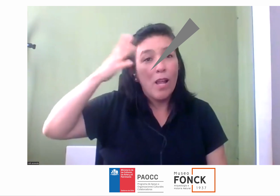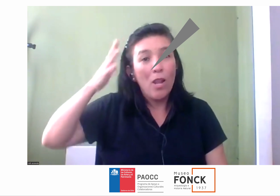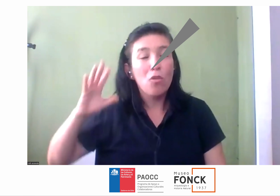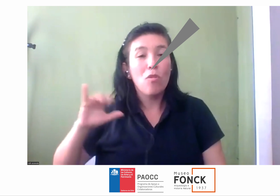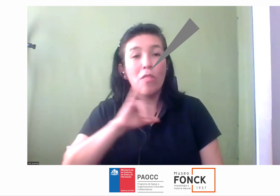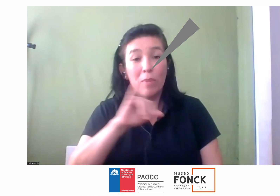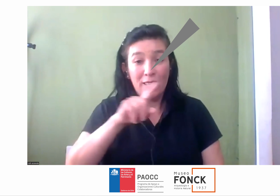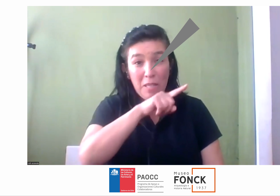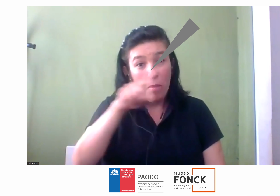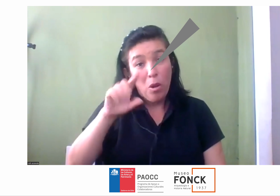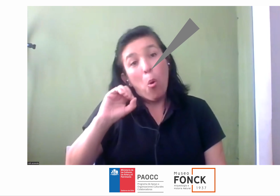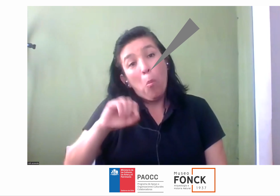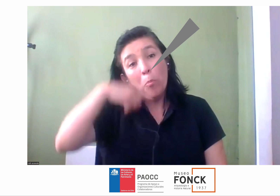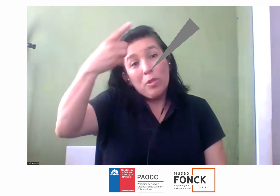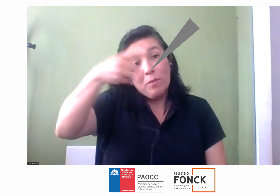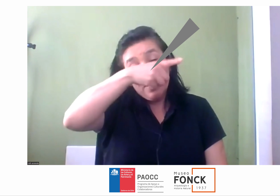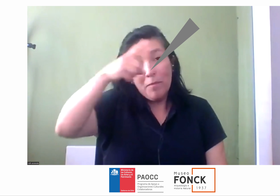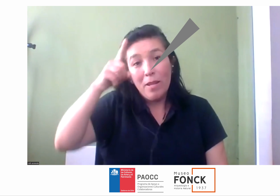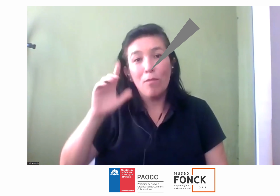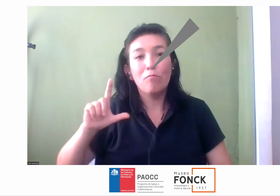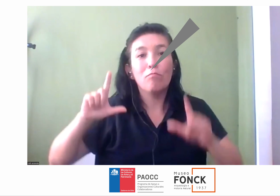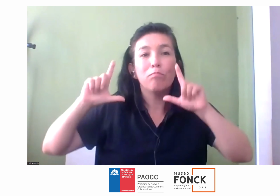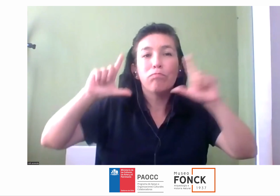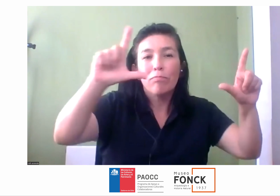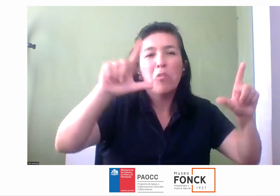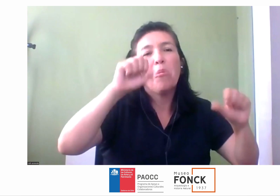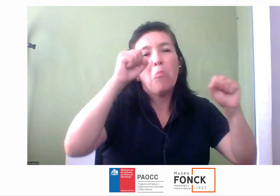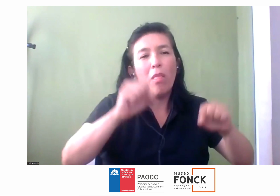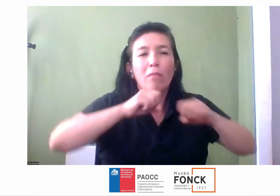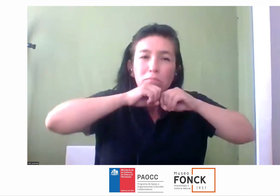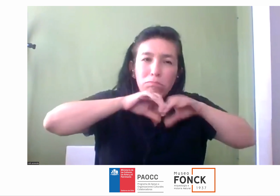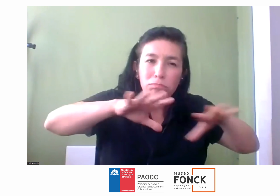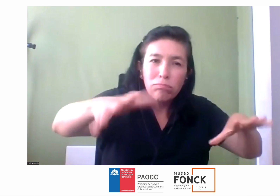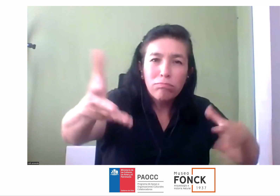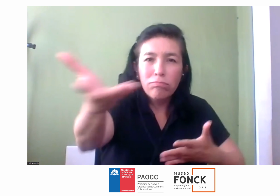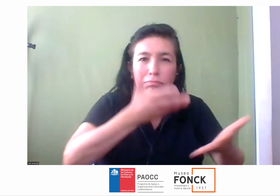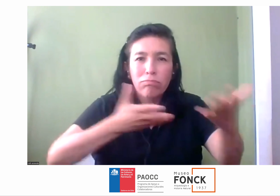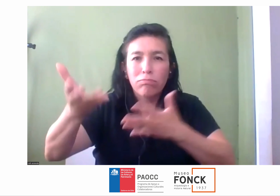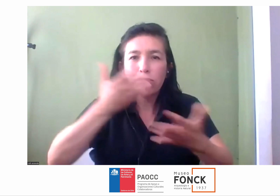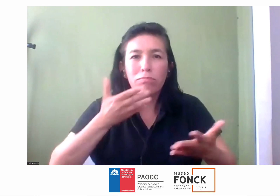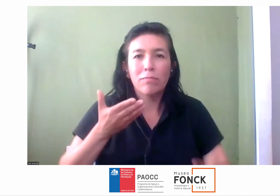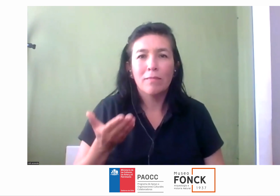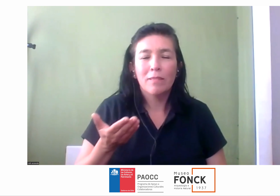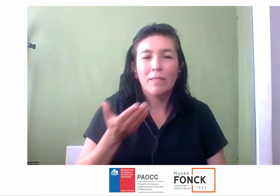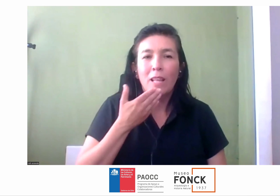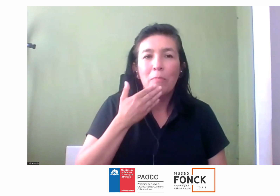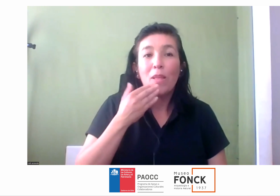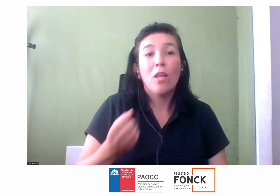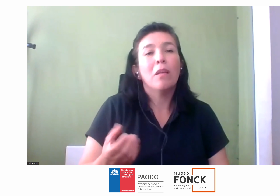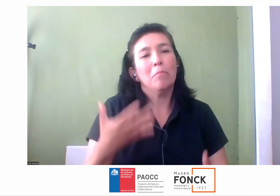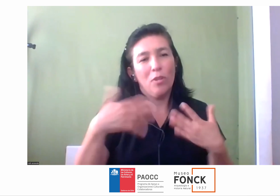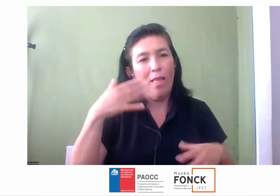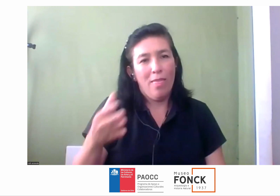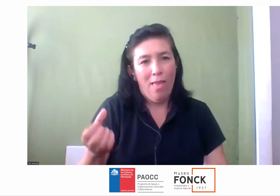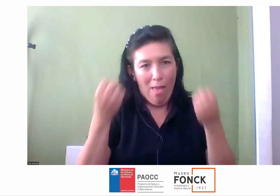esta semana o la próxima, para que la puedan compartir y que sea además fuente de nuevo conocimiento.